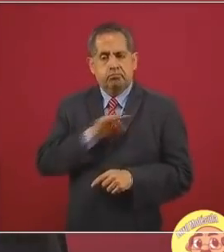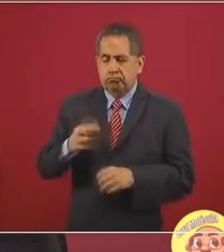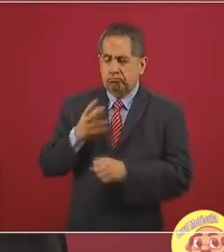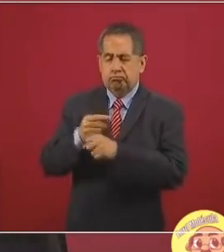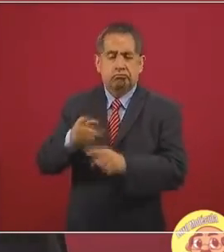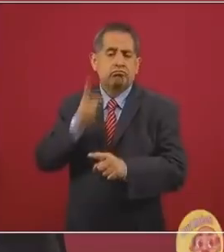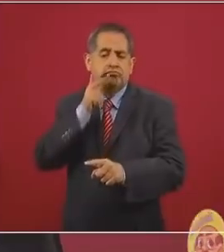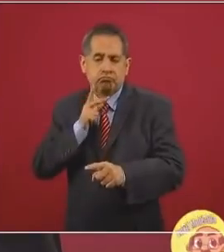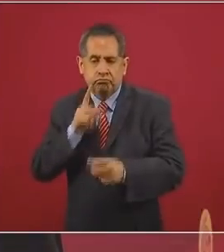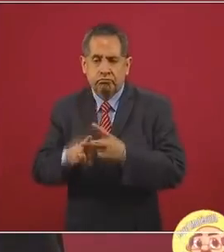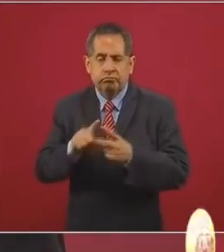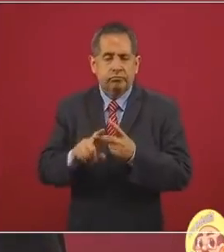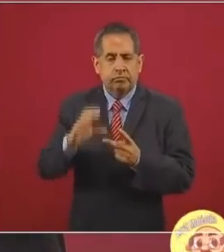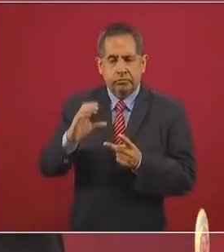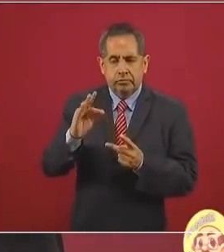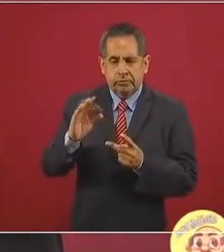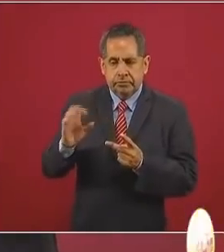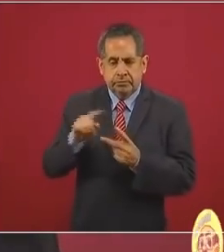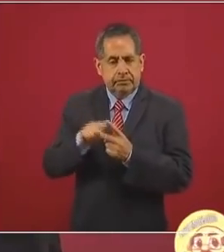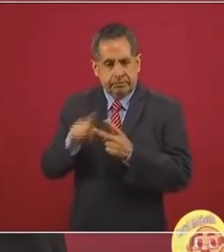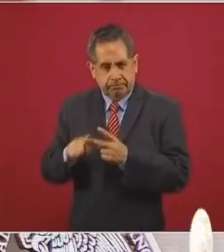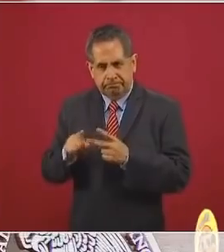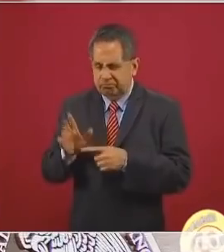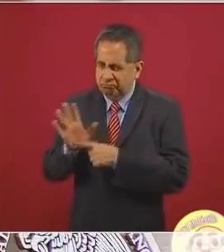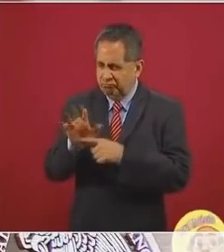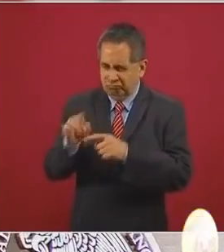fortalecer a Pemex y a la Comisión Federal de Electricidad, es decir,